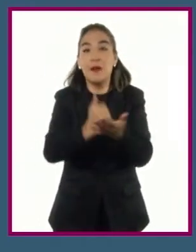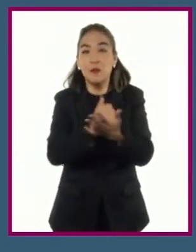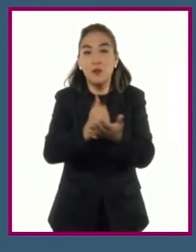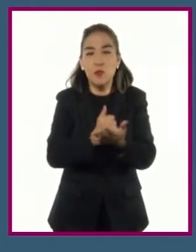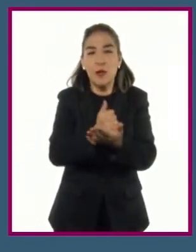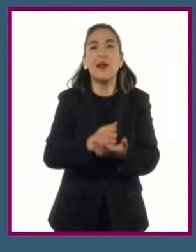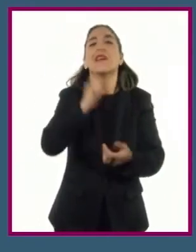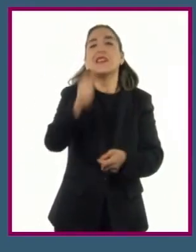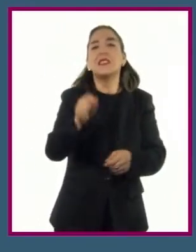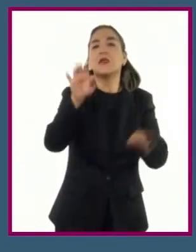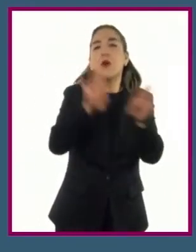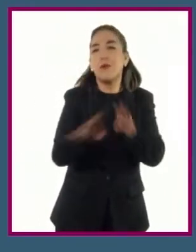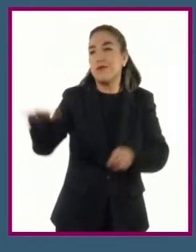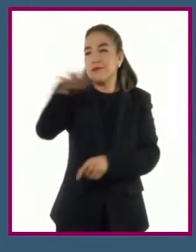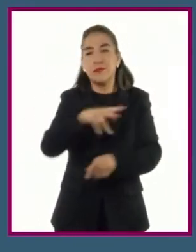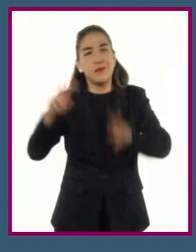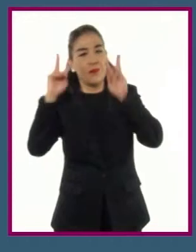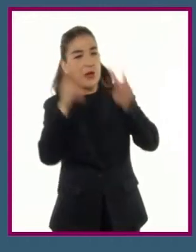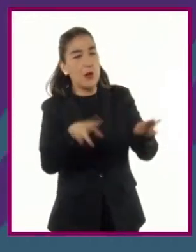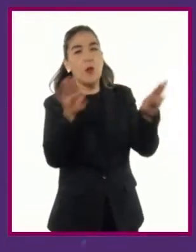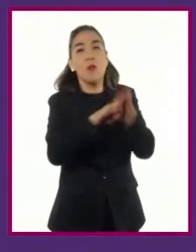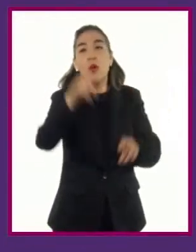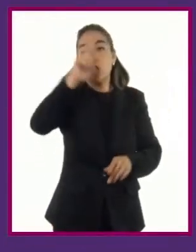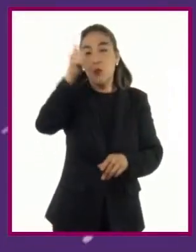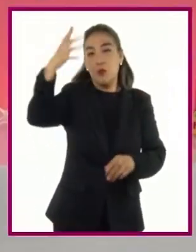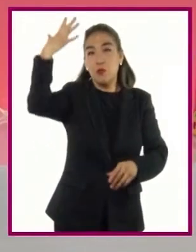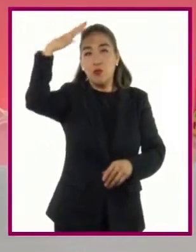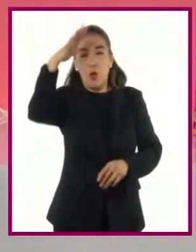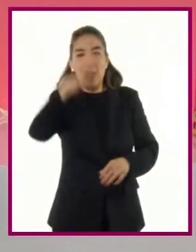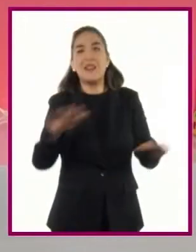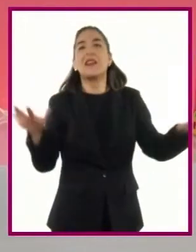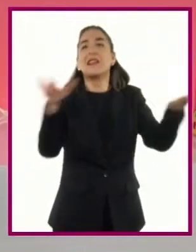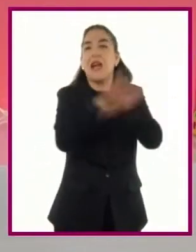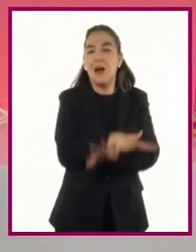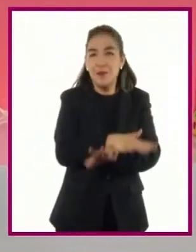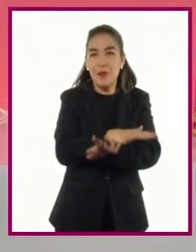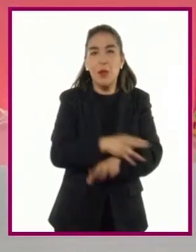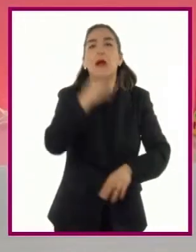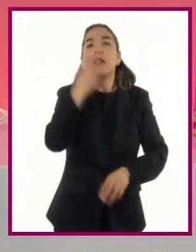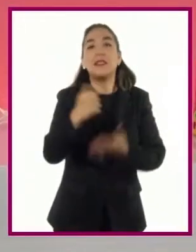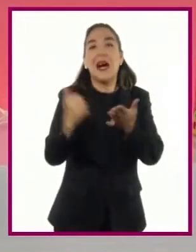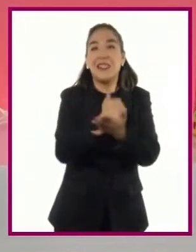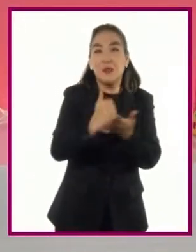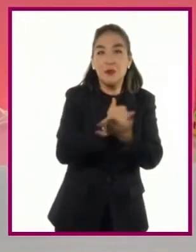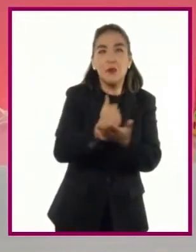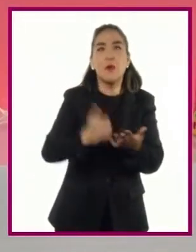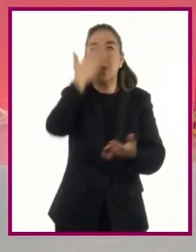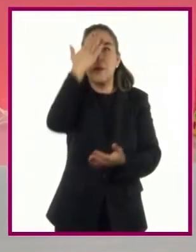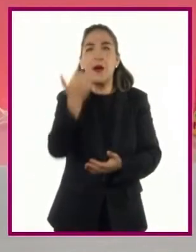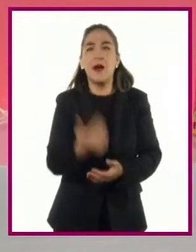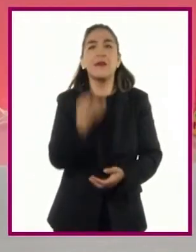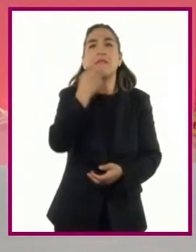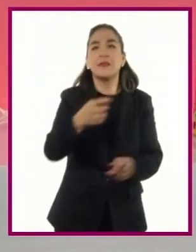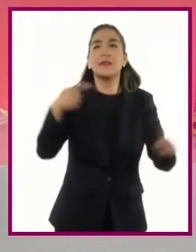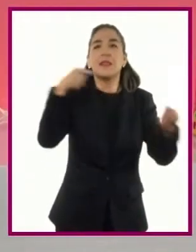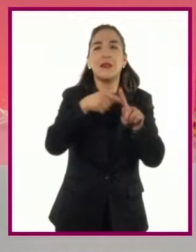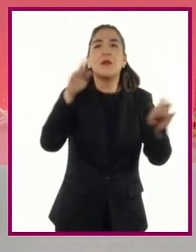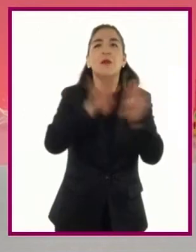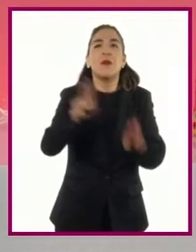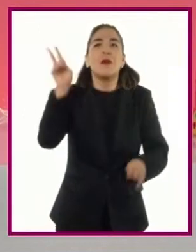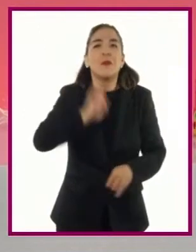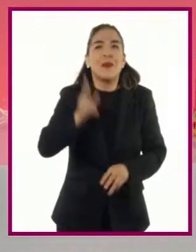es sensible al ambiente y a la radiación solar. Sin embargo, el azul maya destaca entre los pigmentos